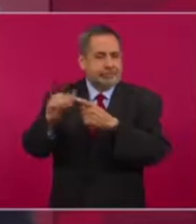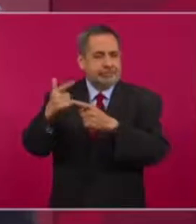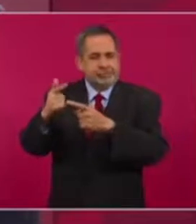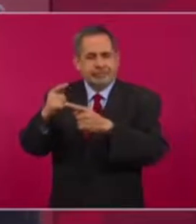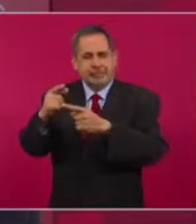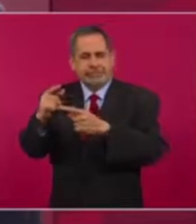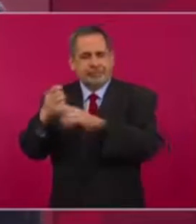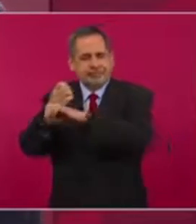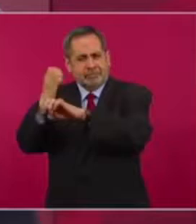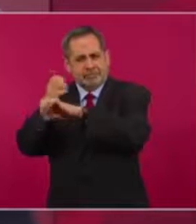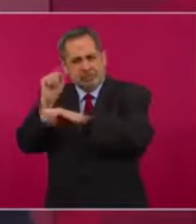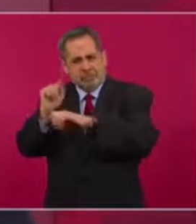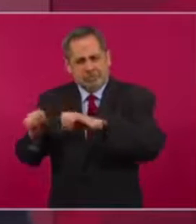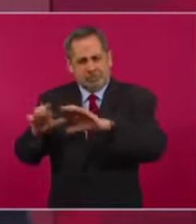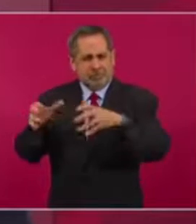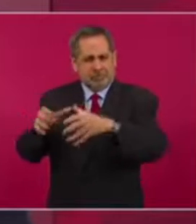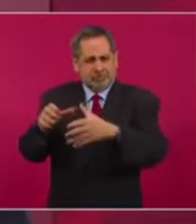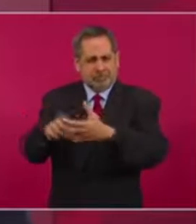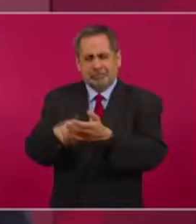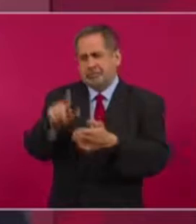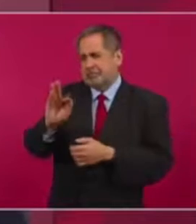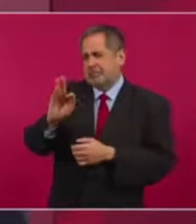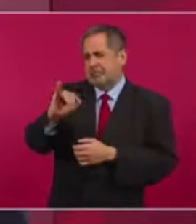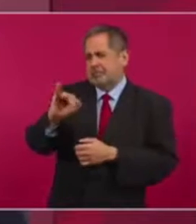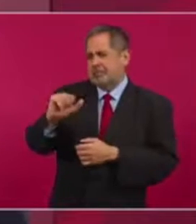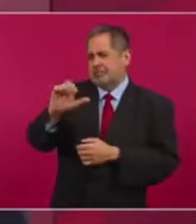fiscalías. Yo